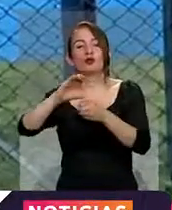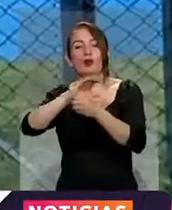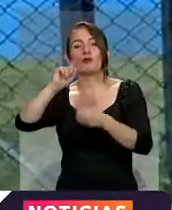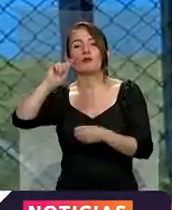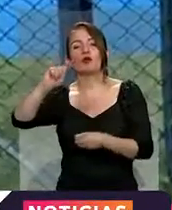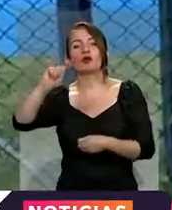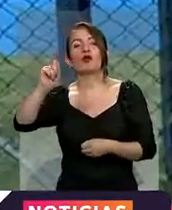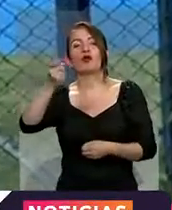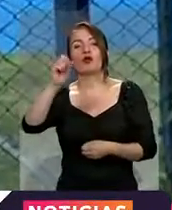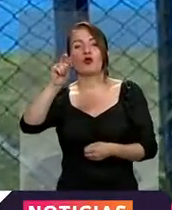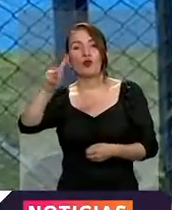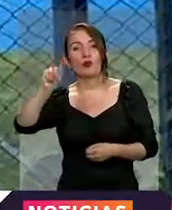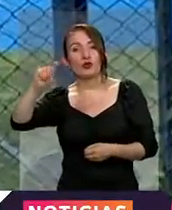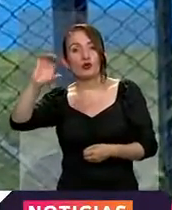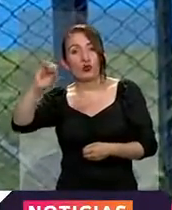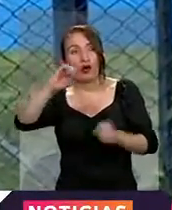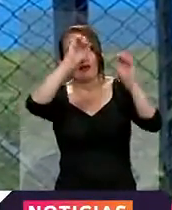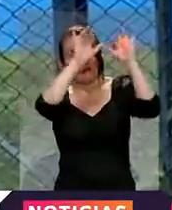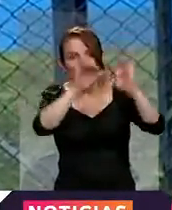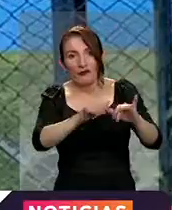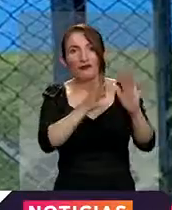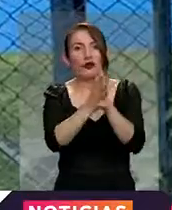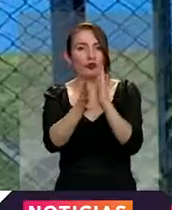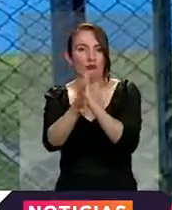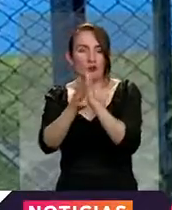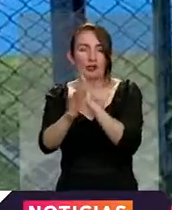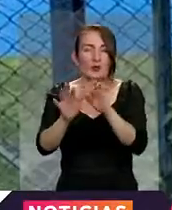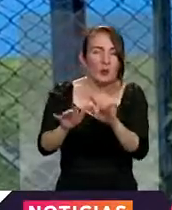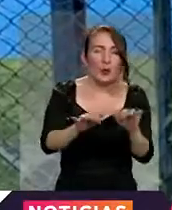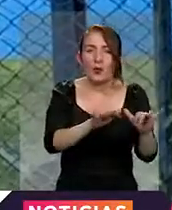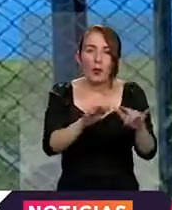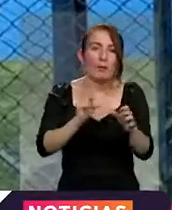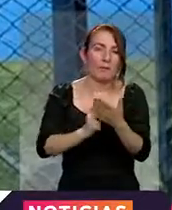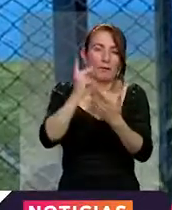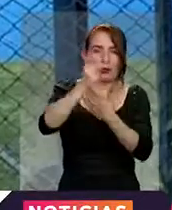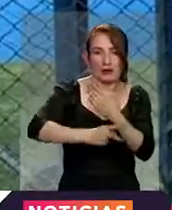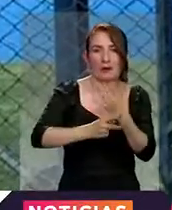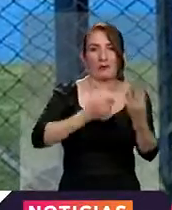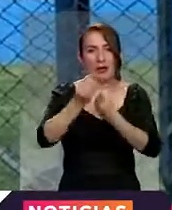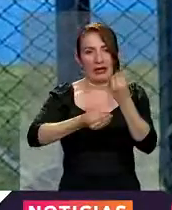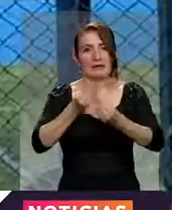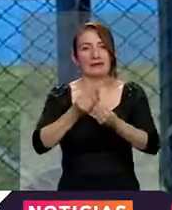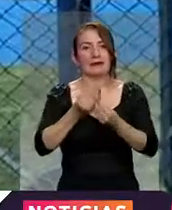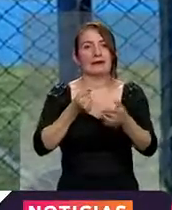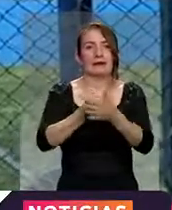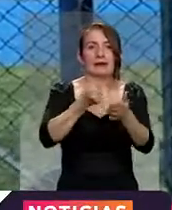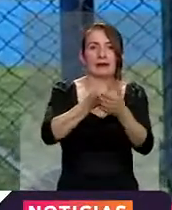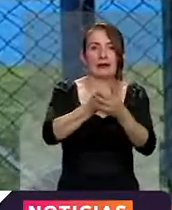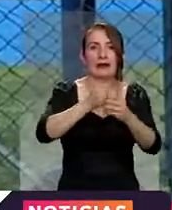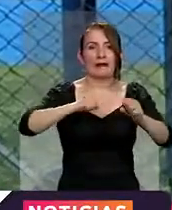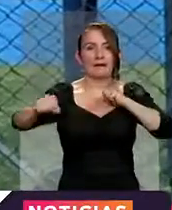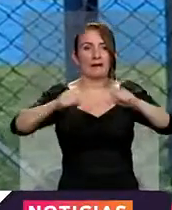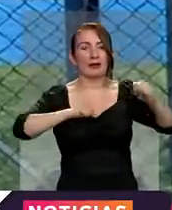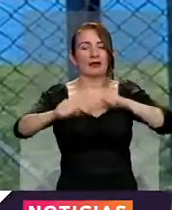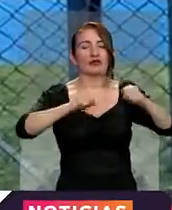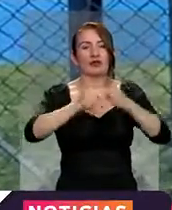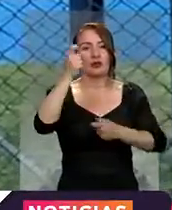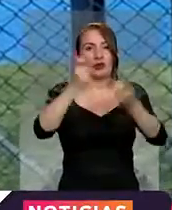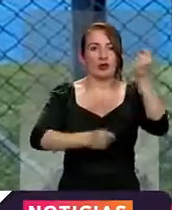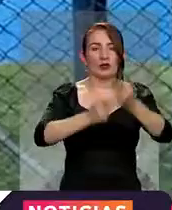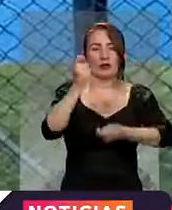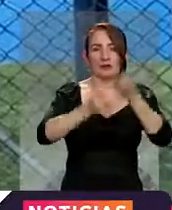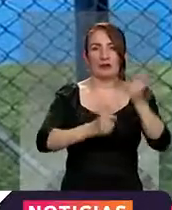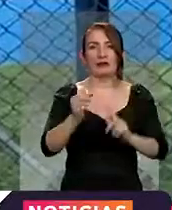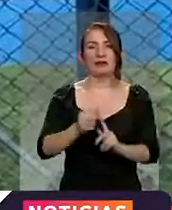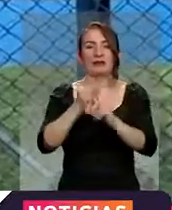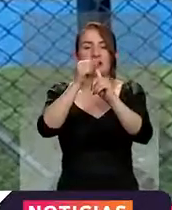www.cundinamarca.gov.co. Ahí van a encontrar toda la información para poder acceder a este proyecto que, insistimos, pretende la reactivación económica